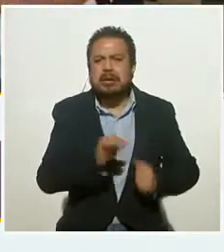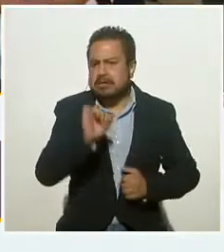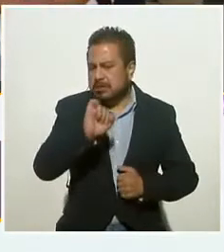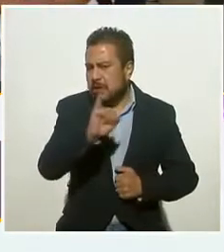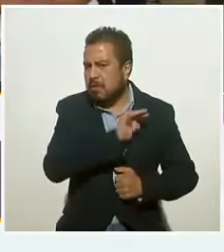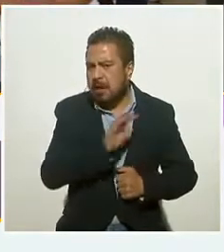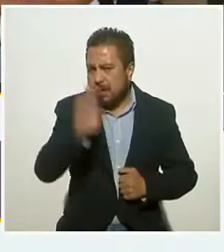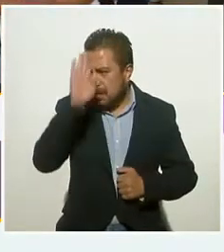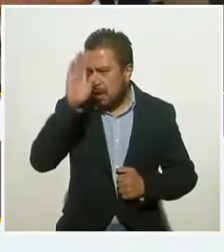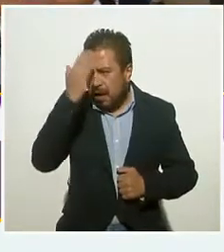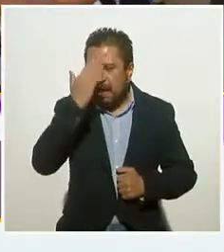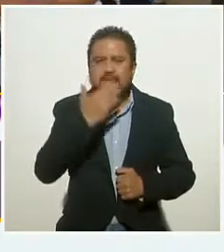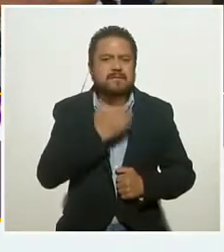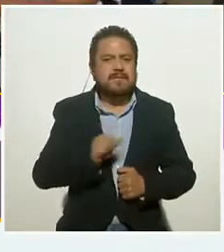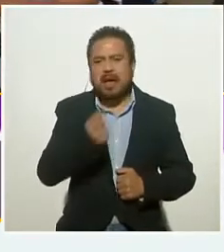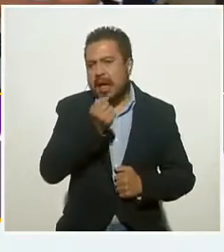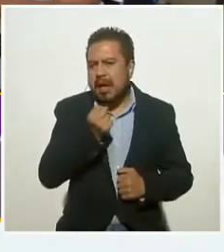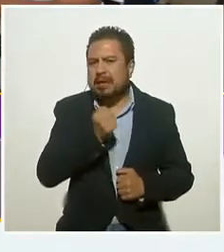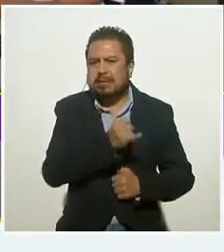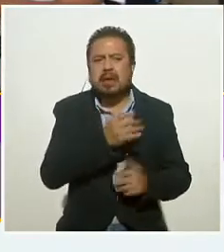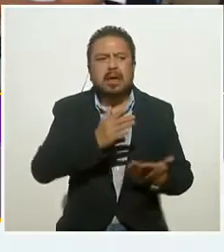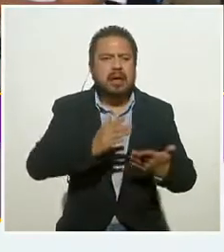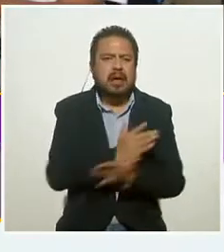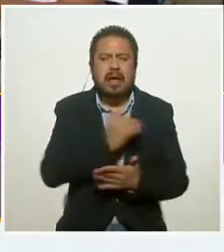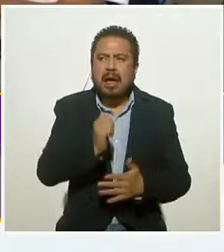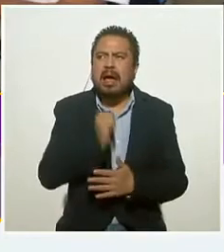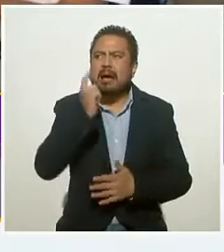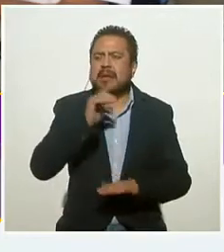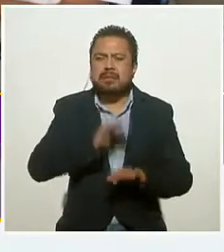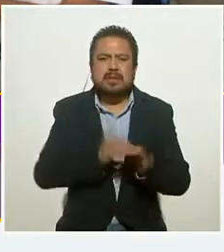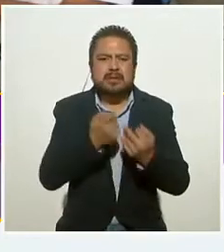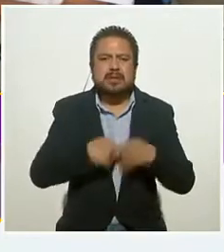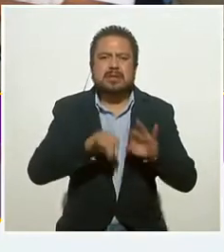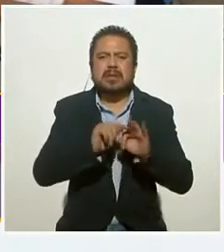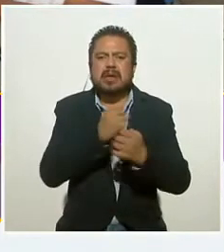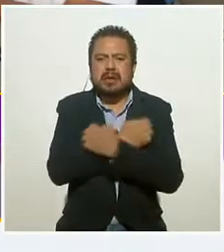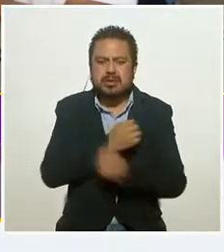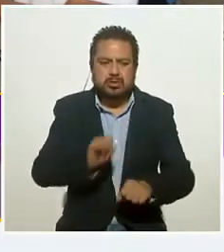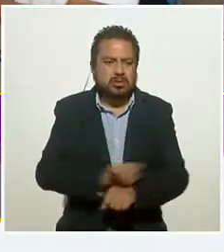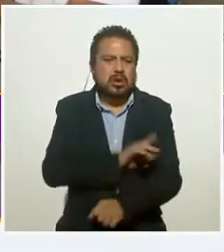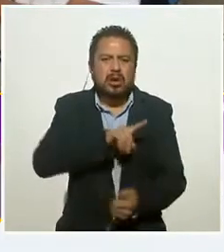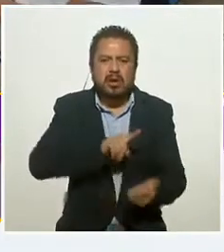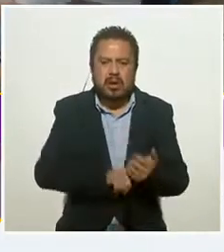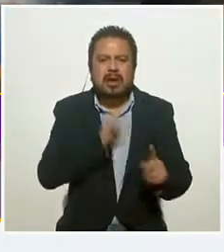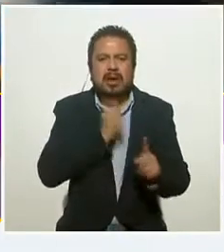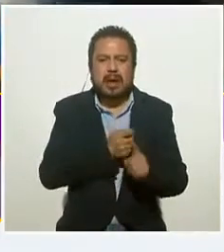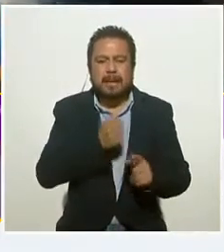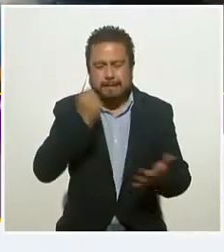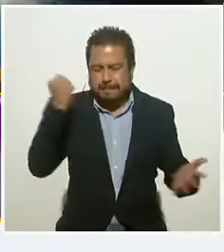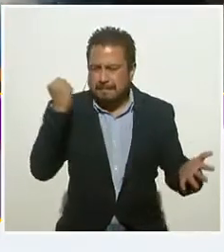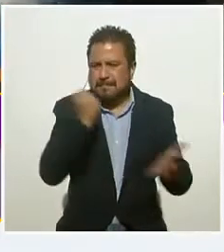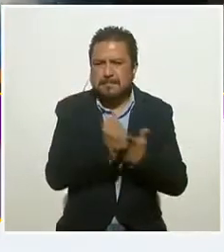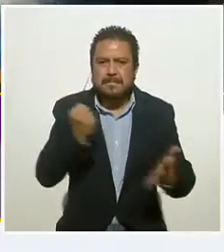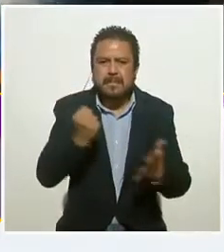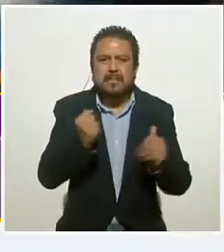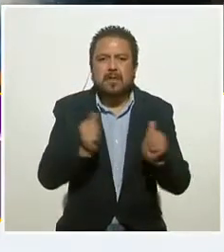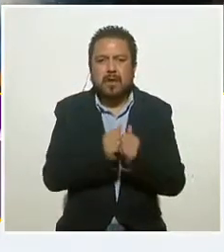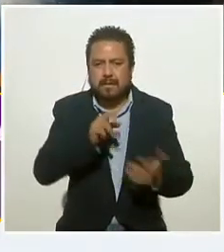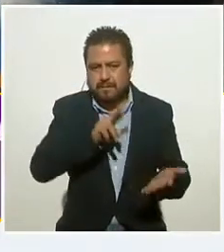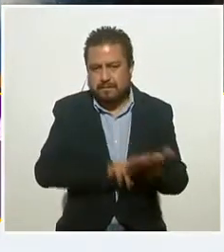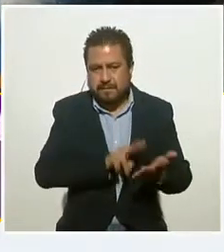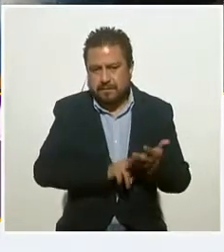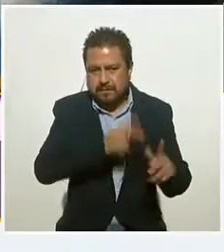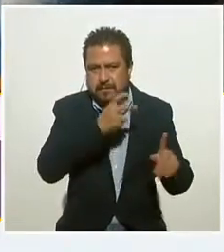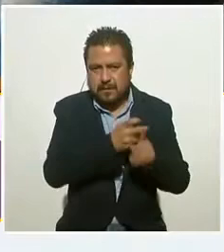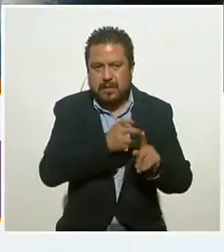como una habilidad en sí. Y además también algo muy importante es que la educación socioemocional esté enmarcada en esos valores, no